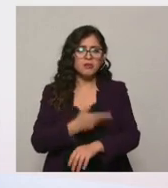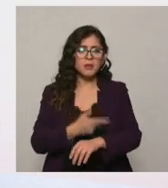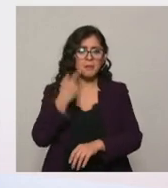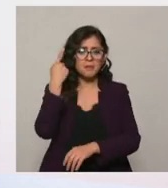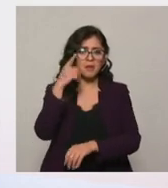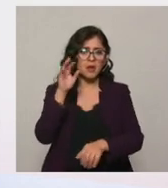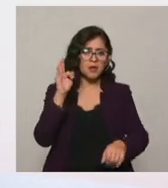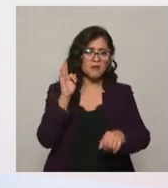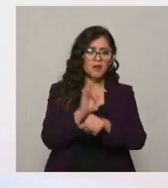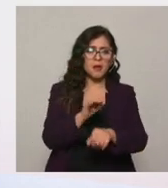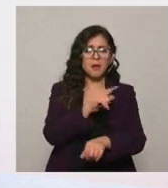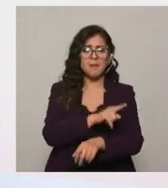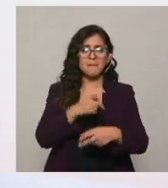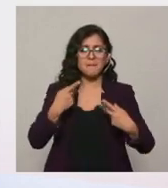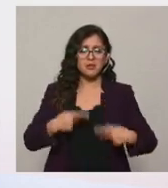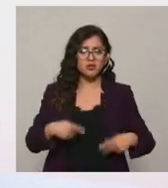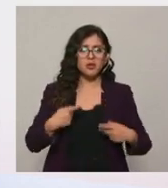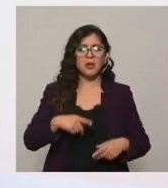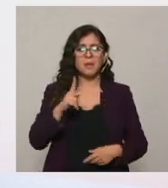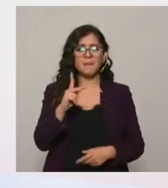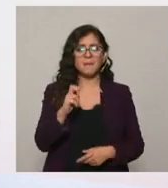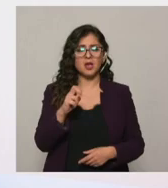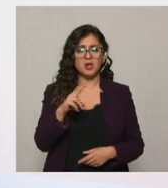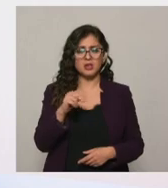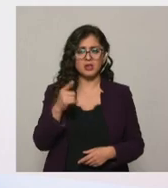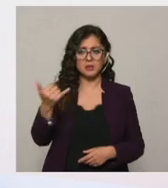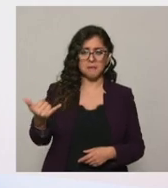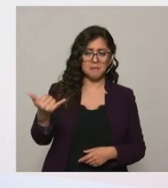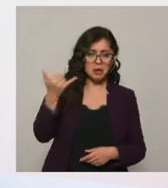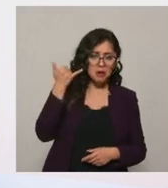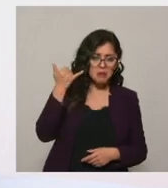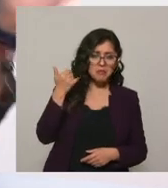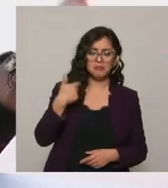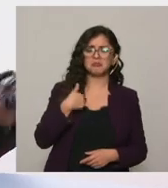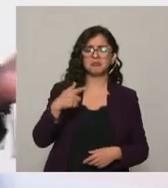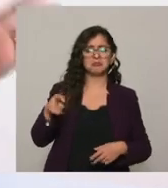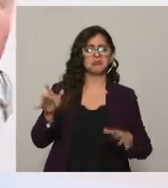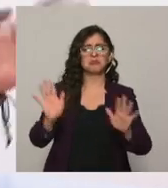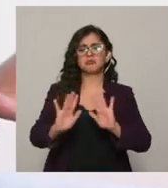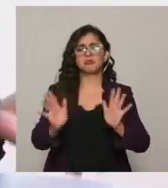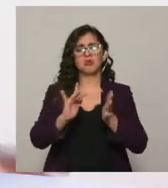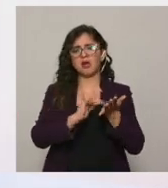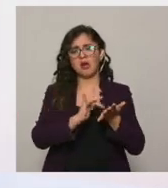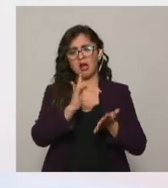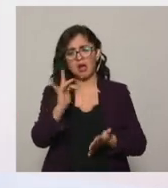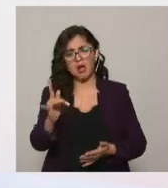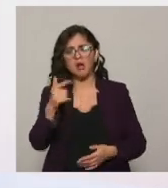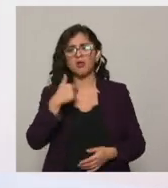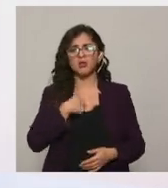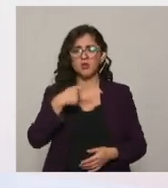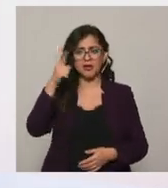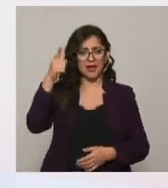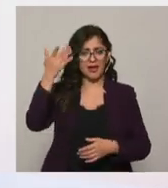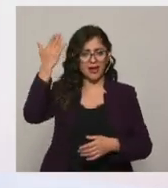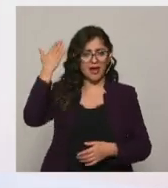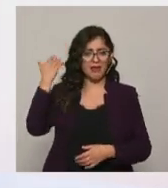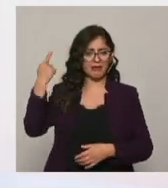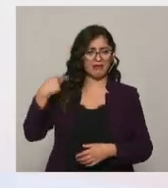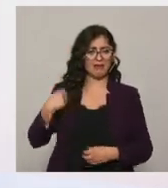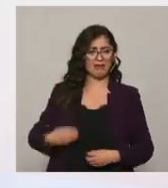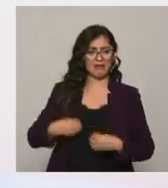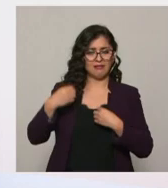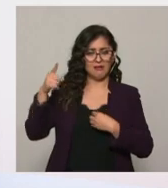y periodistas, a mí me llaman, yo dije que no, que gracias, yo estaba en Oaxaca, no necesitaba